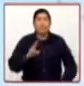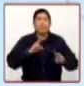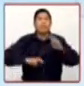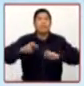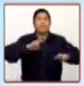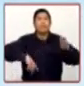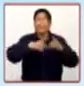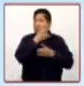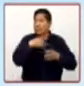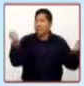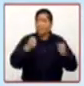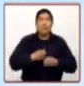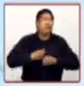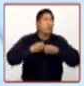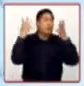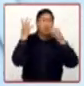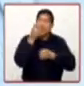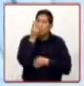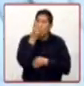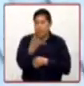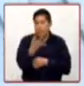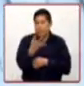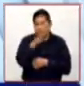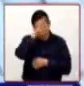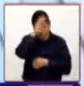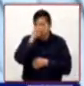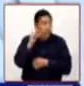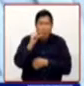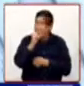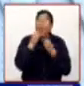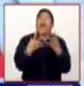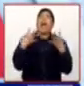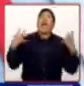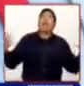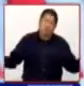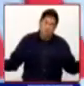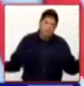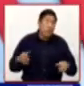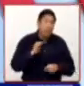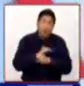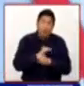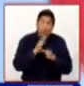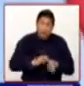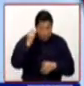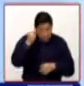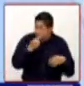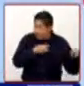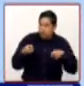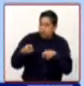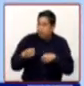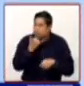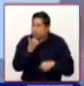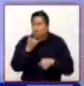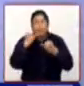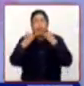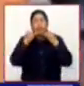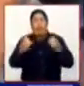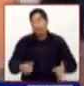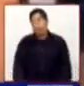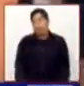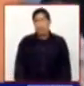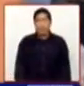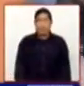Se está investigando la desaparición de una gran cantidad de droga en el Beni. El ministro de gobierno que viajó a este lugar ha brindado el siguiente informe.